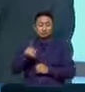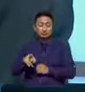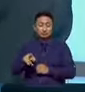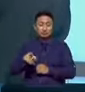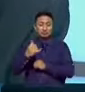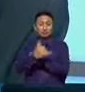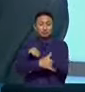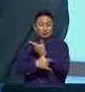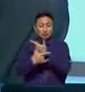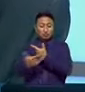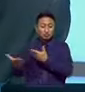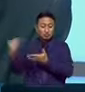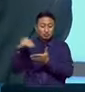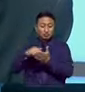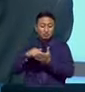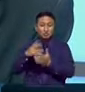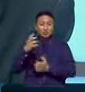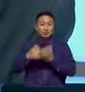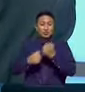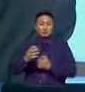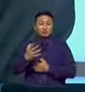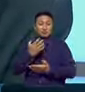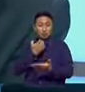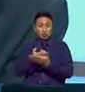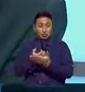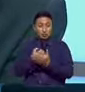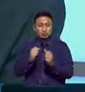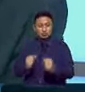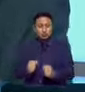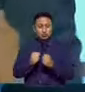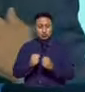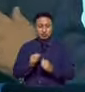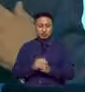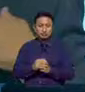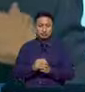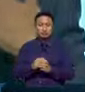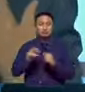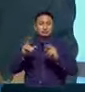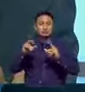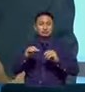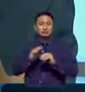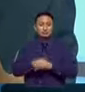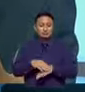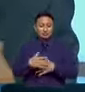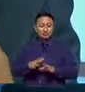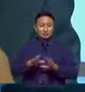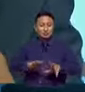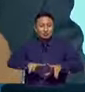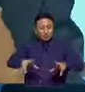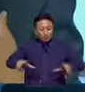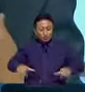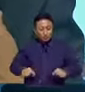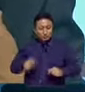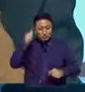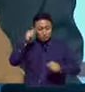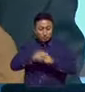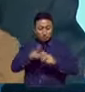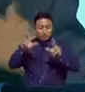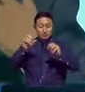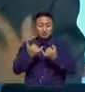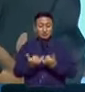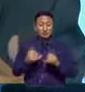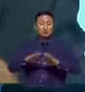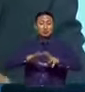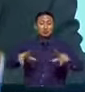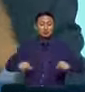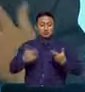país en un escenario de crisis económica profunda y en un contexto también de aluvión de corrupción. Recordemos que el tema corrupción,